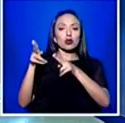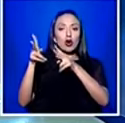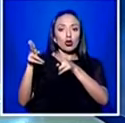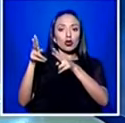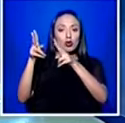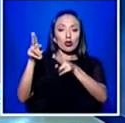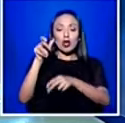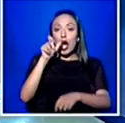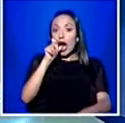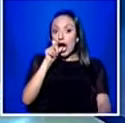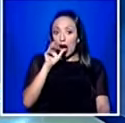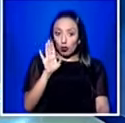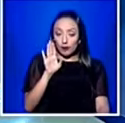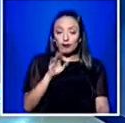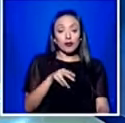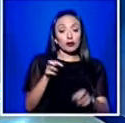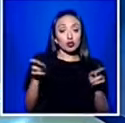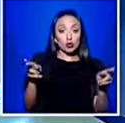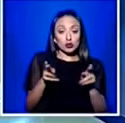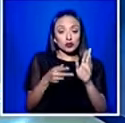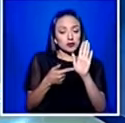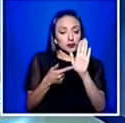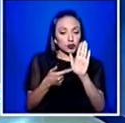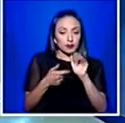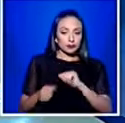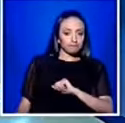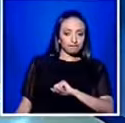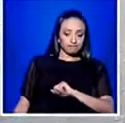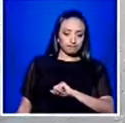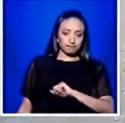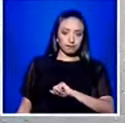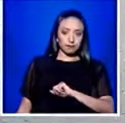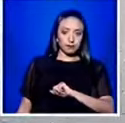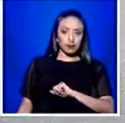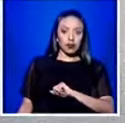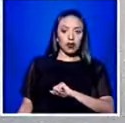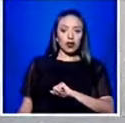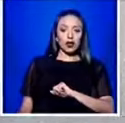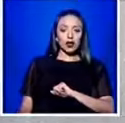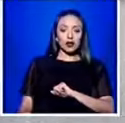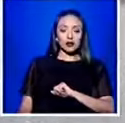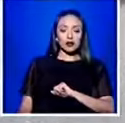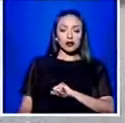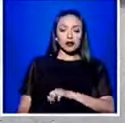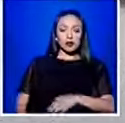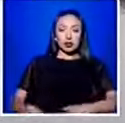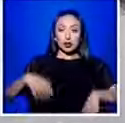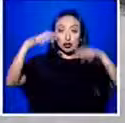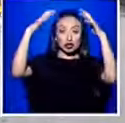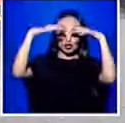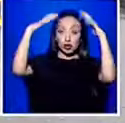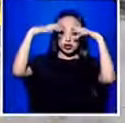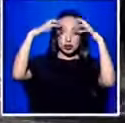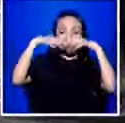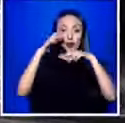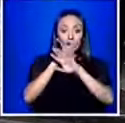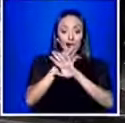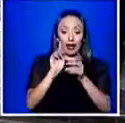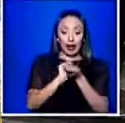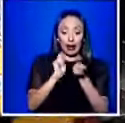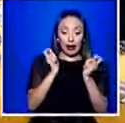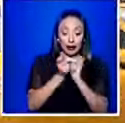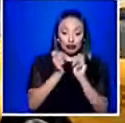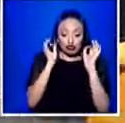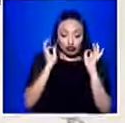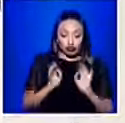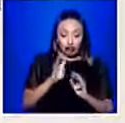alerta roja. Carla Delgado amplía esa noticia. Las primeras lluvias no generan cambios de consideración